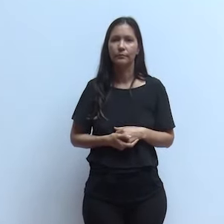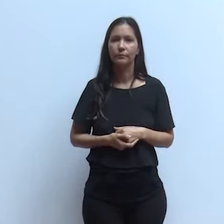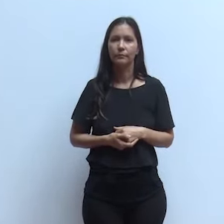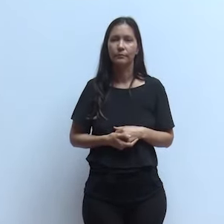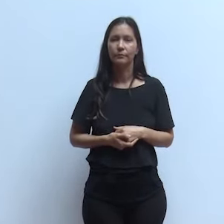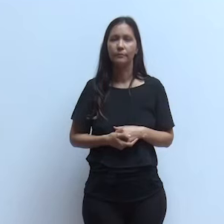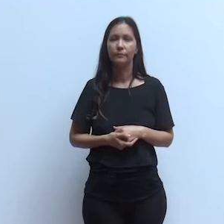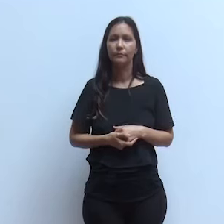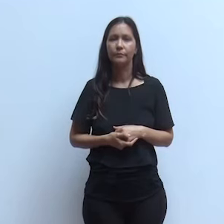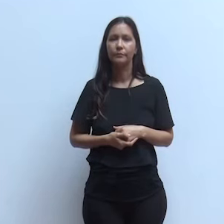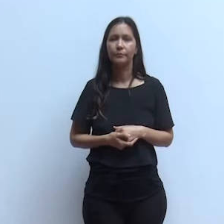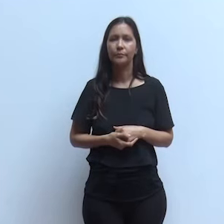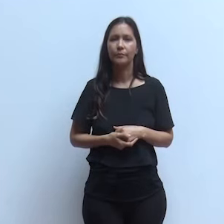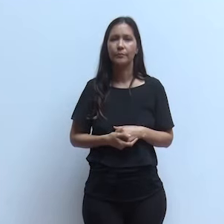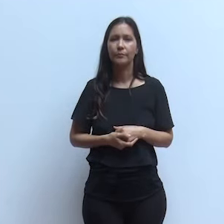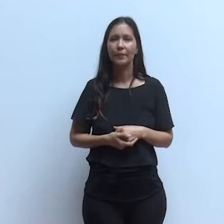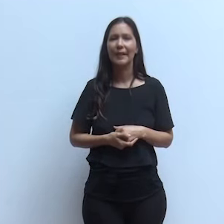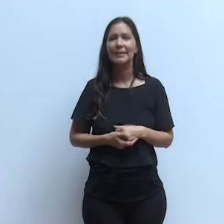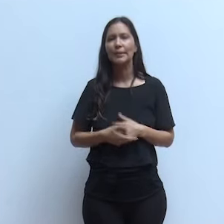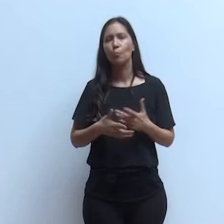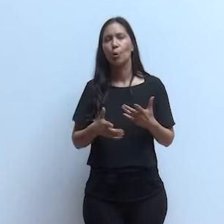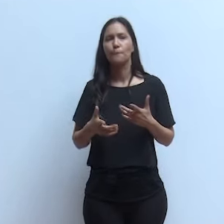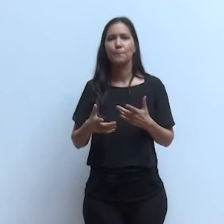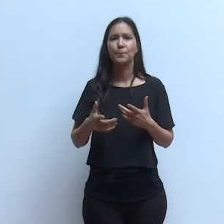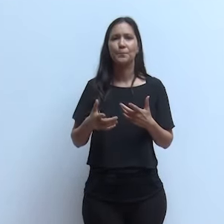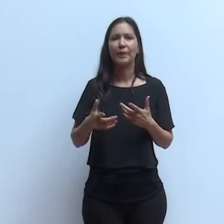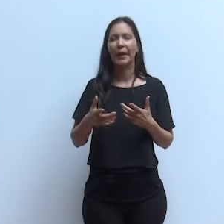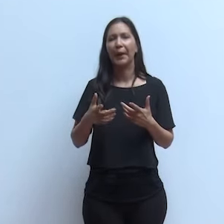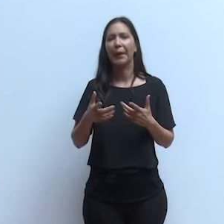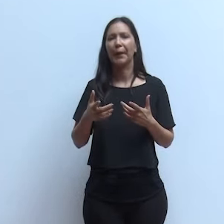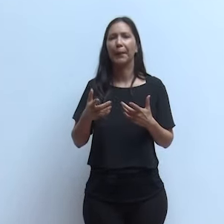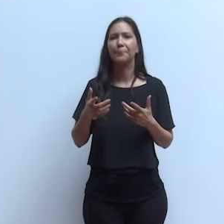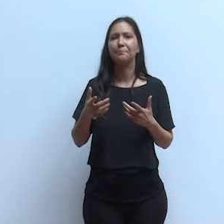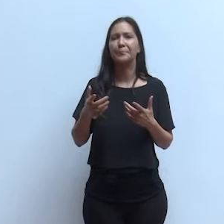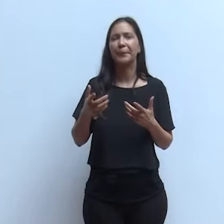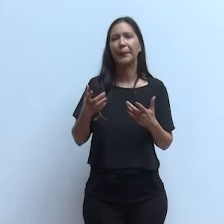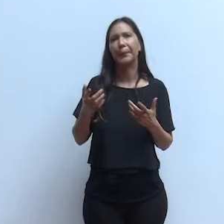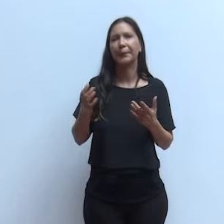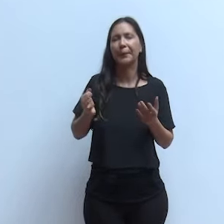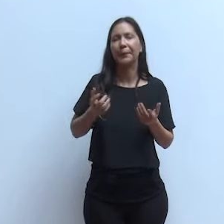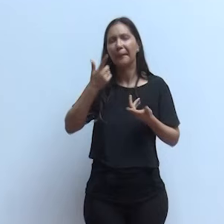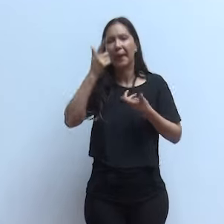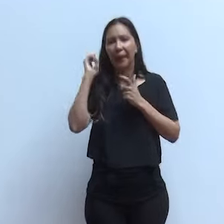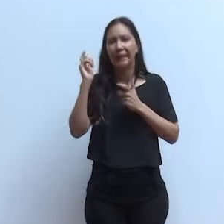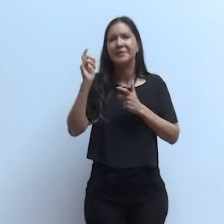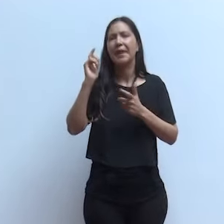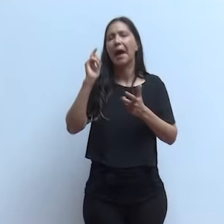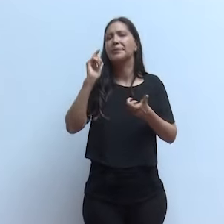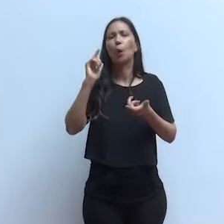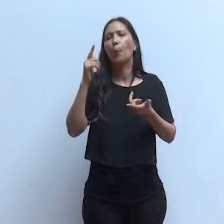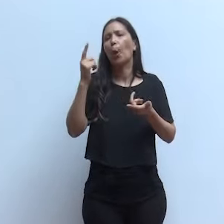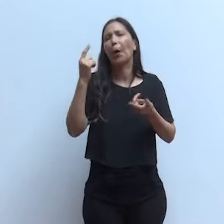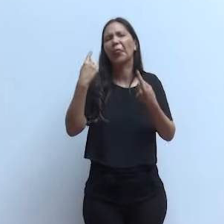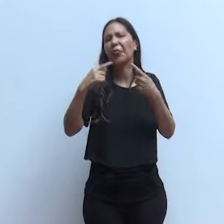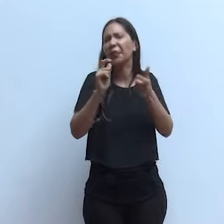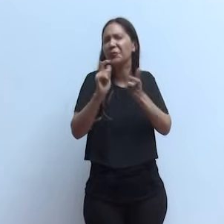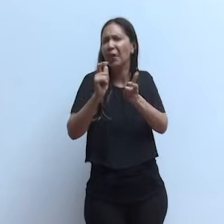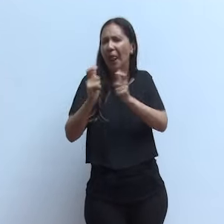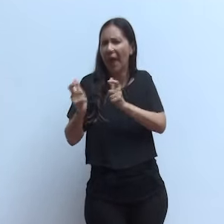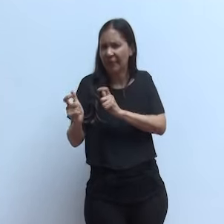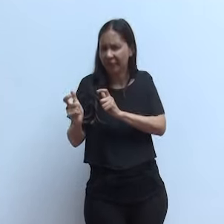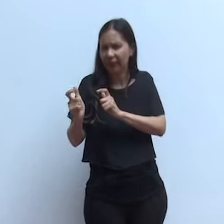digo esas diferentes esas diferentes vivencias ha habido también distintas vivencias a lo largo de estos